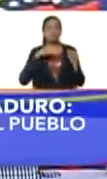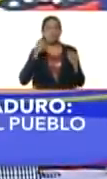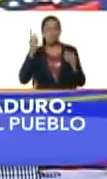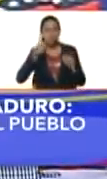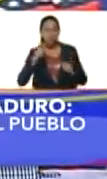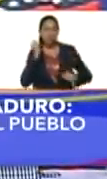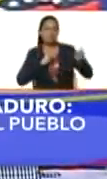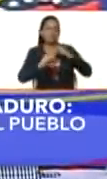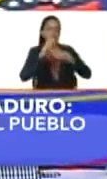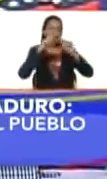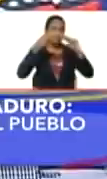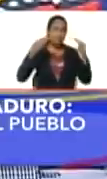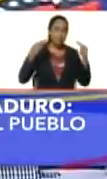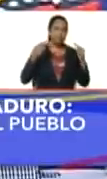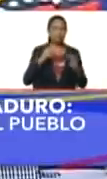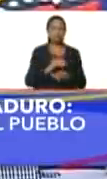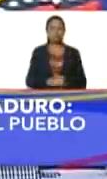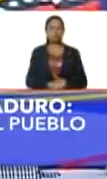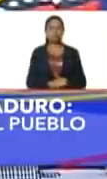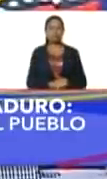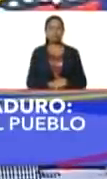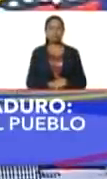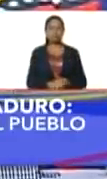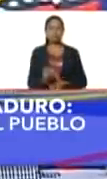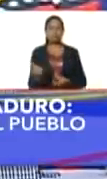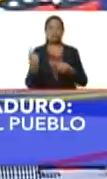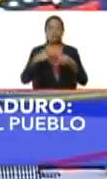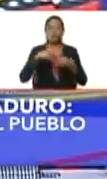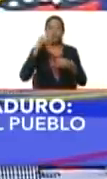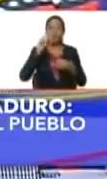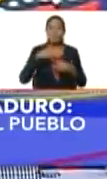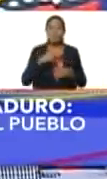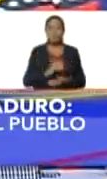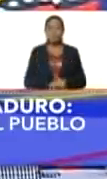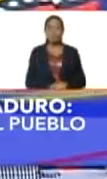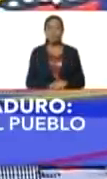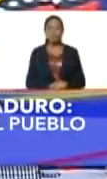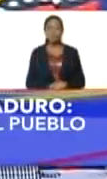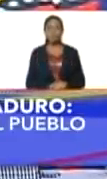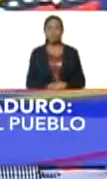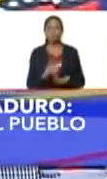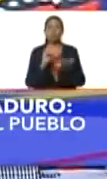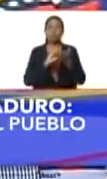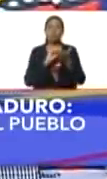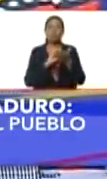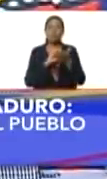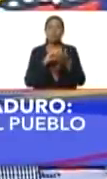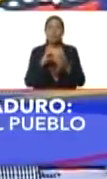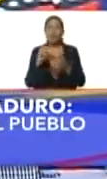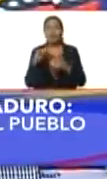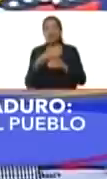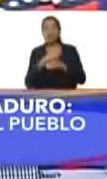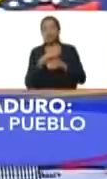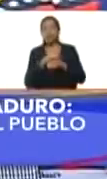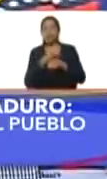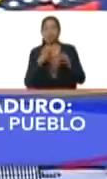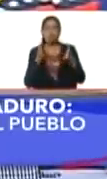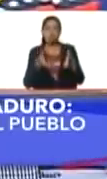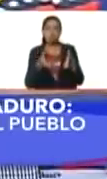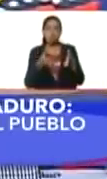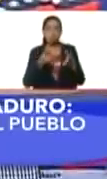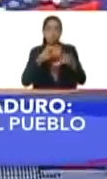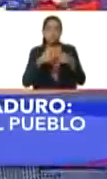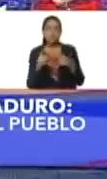paz. ¿Ah? Y yo agregaba aquí, tú lo pusiste, Héctor, la